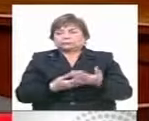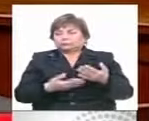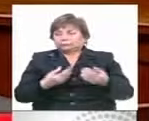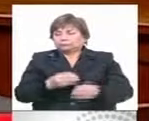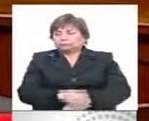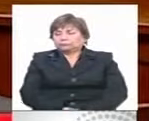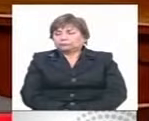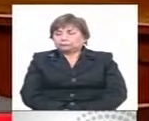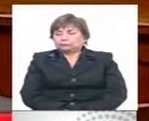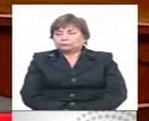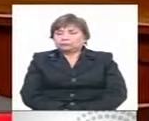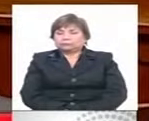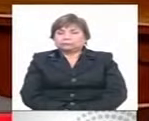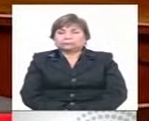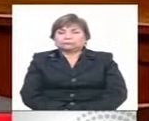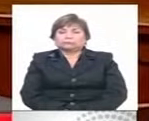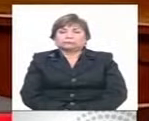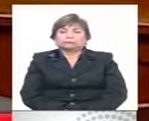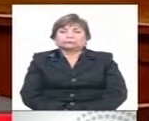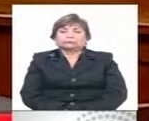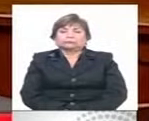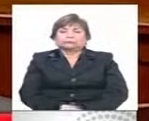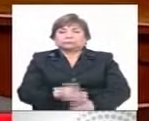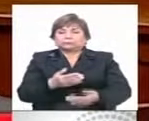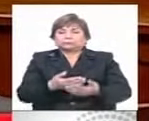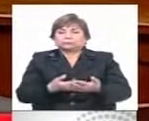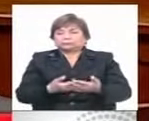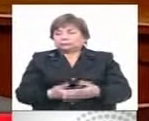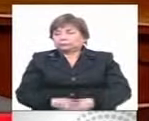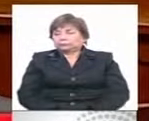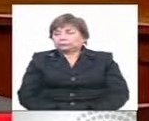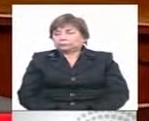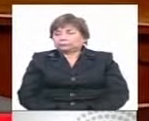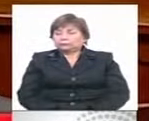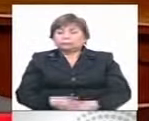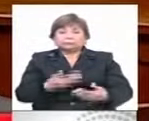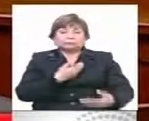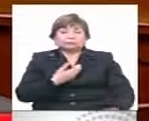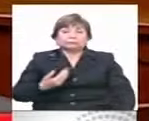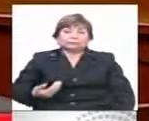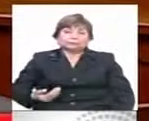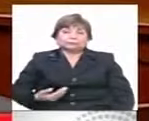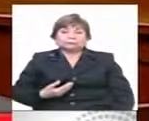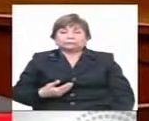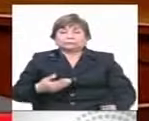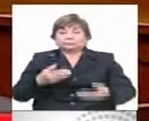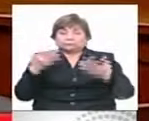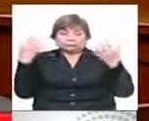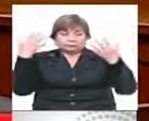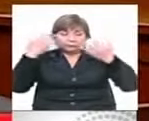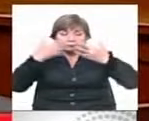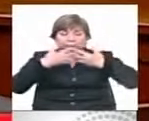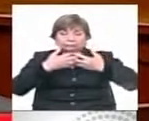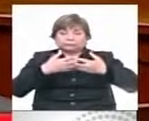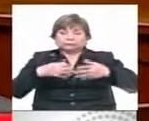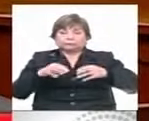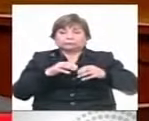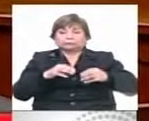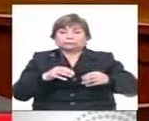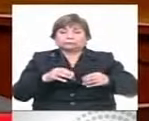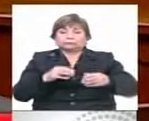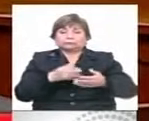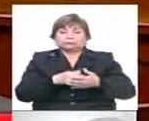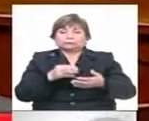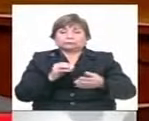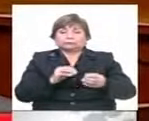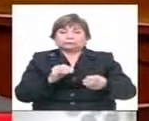nacional. Cadenas productivas agrícolas. Como el Estado articulador, garante de financiamiento y